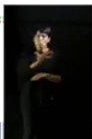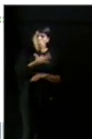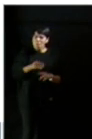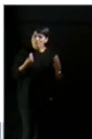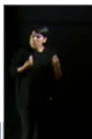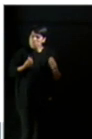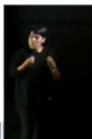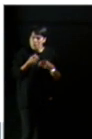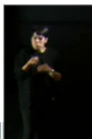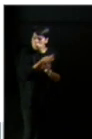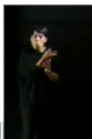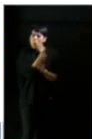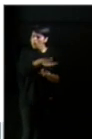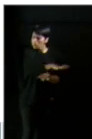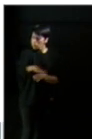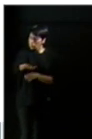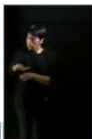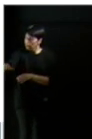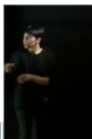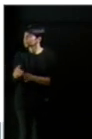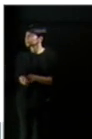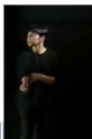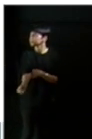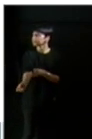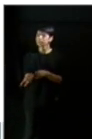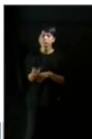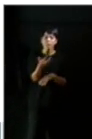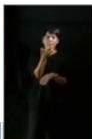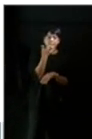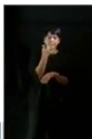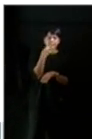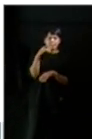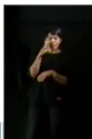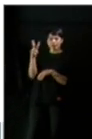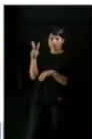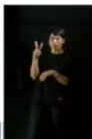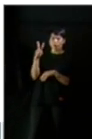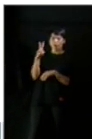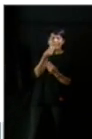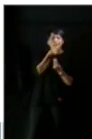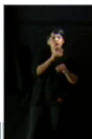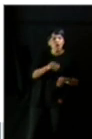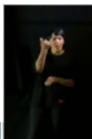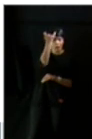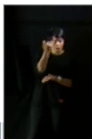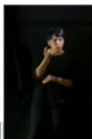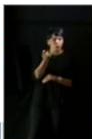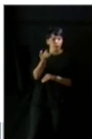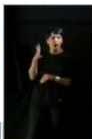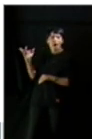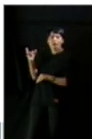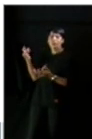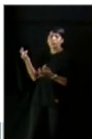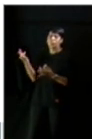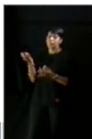otro pero y venimos a la historia de harry potter tenemos en